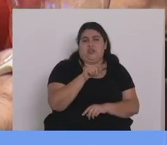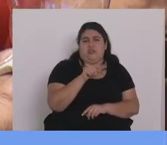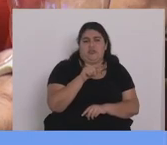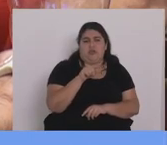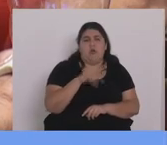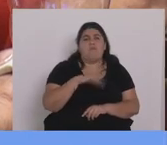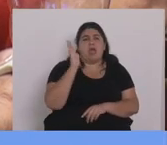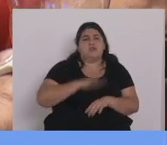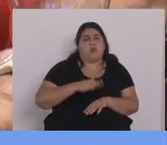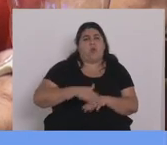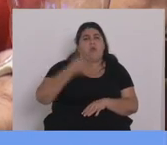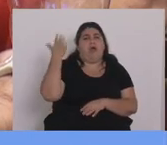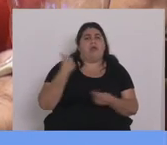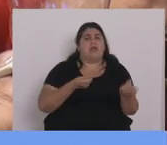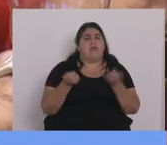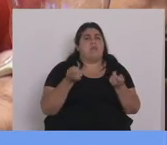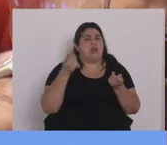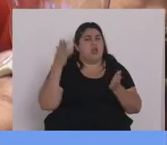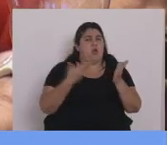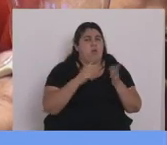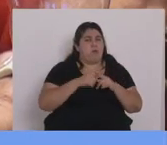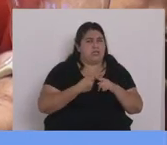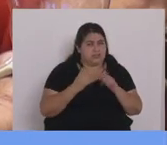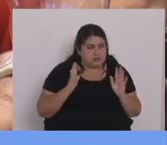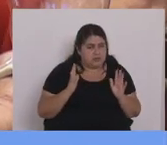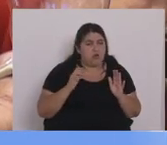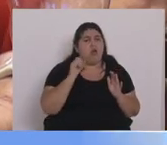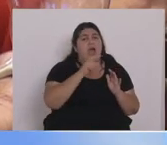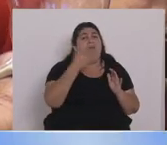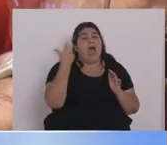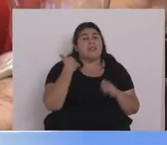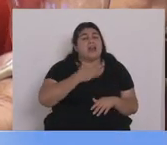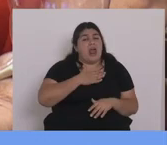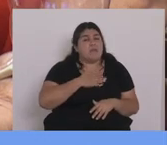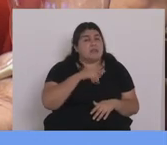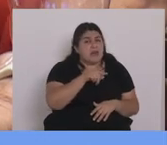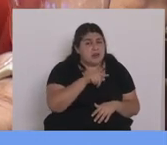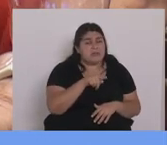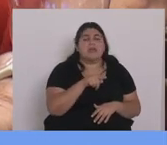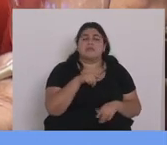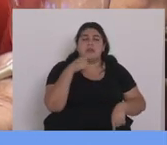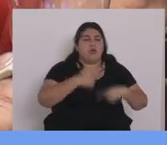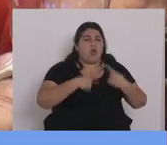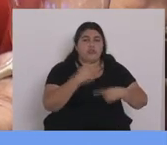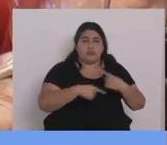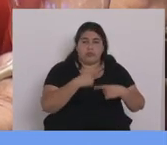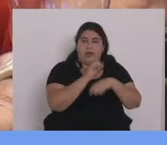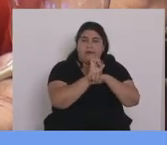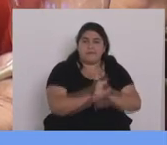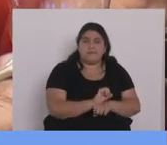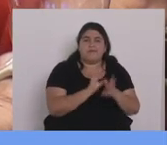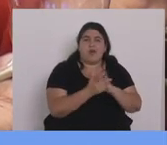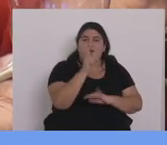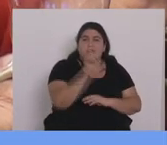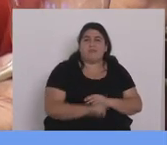Laufer en la República Argentina. El experimento de Laufer que lamentablemente continuó siendo un modus operandi